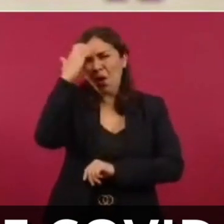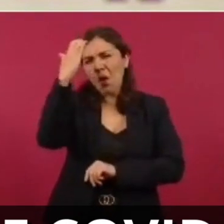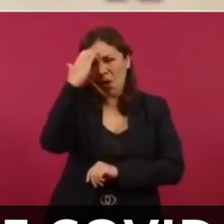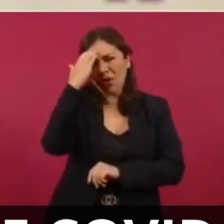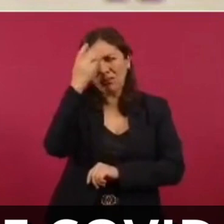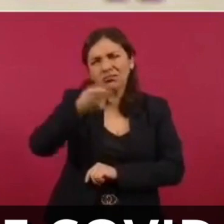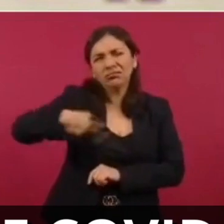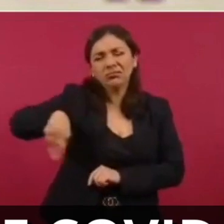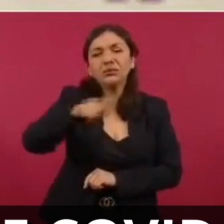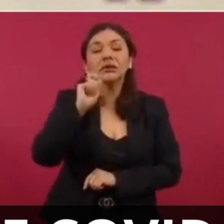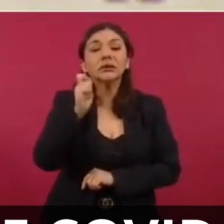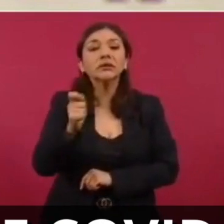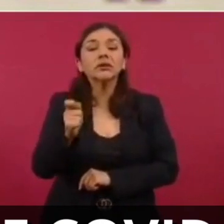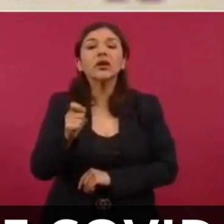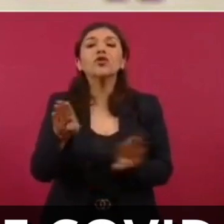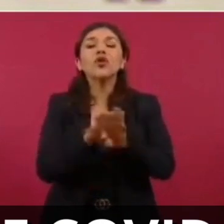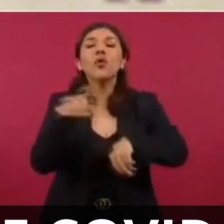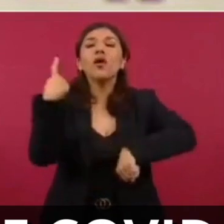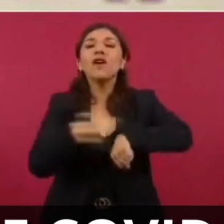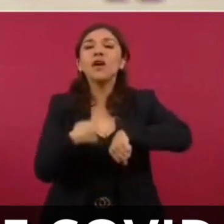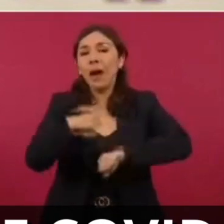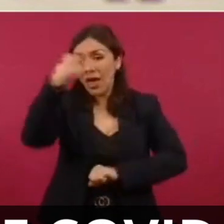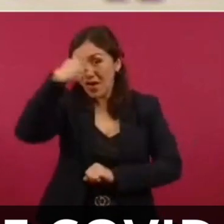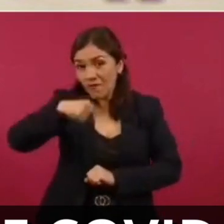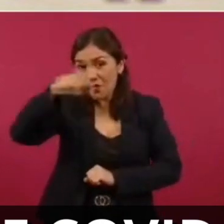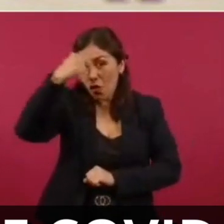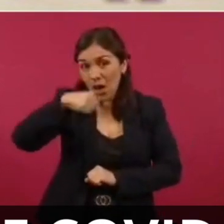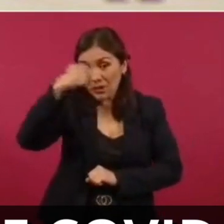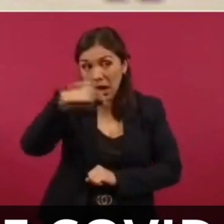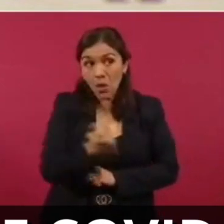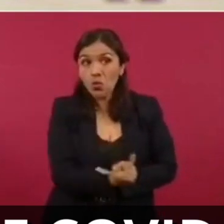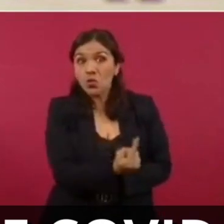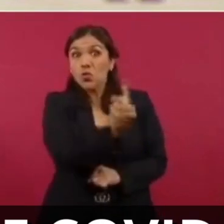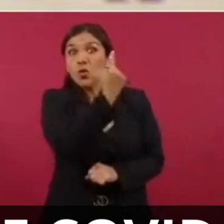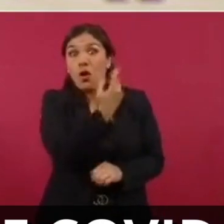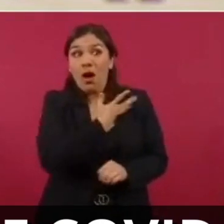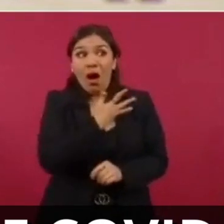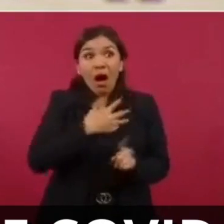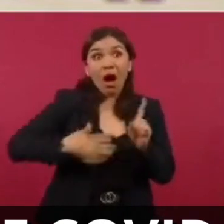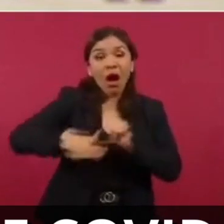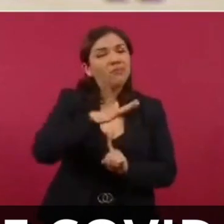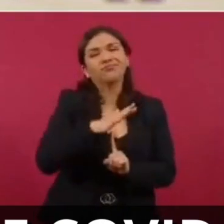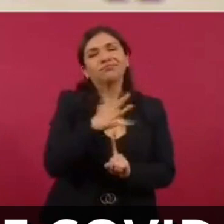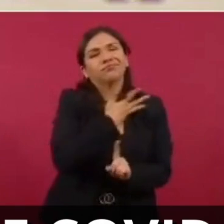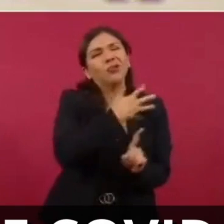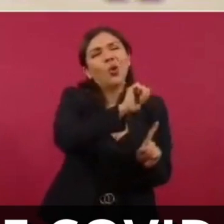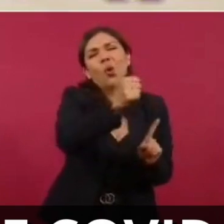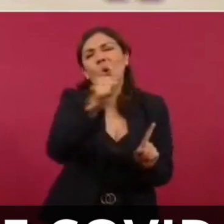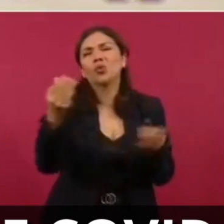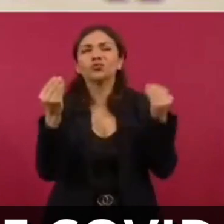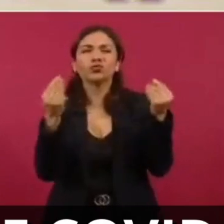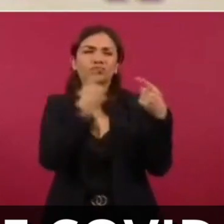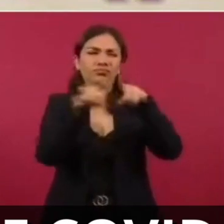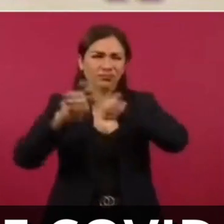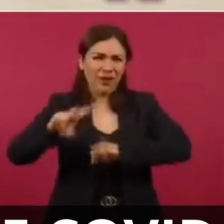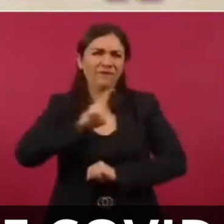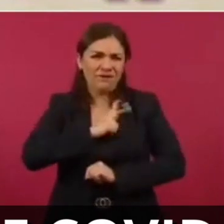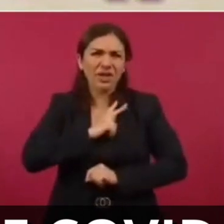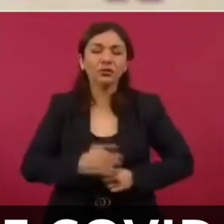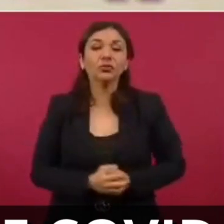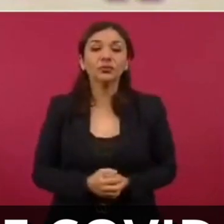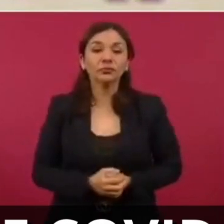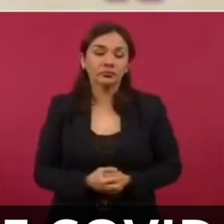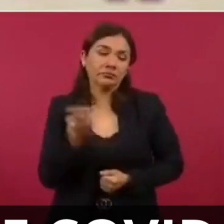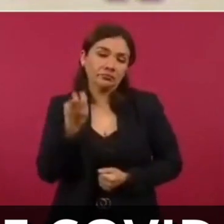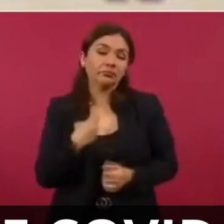de esto es la influenza, pero no es el único virus que se presenta de esta manera. Y aquí insistimos